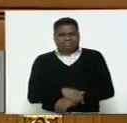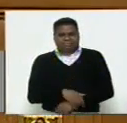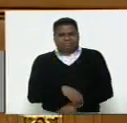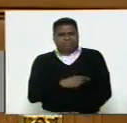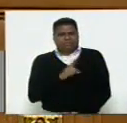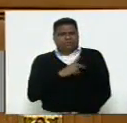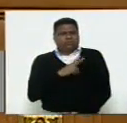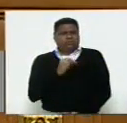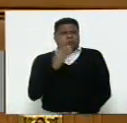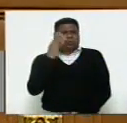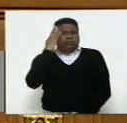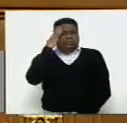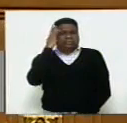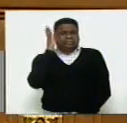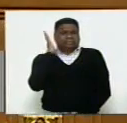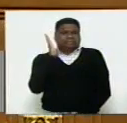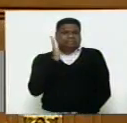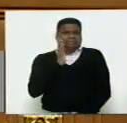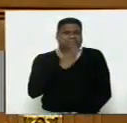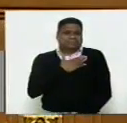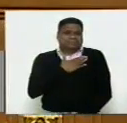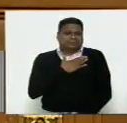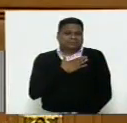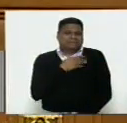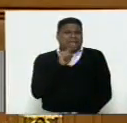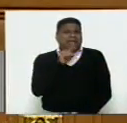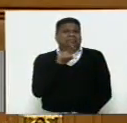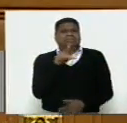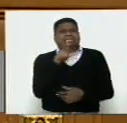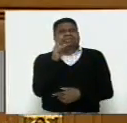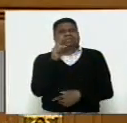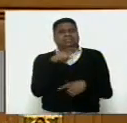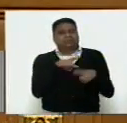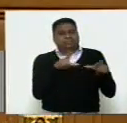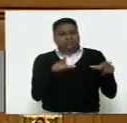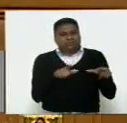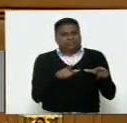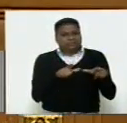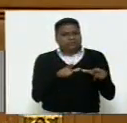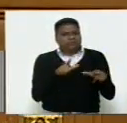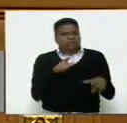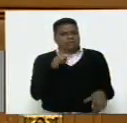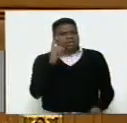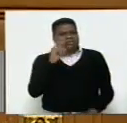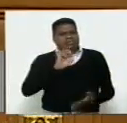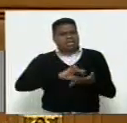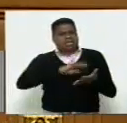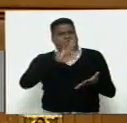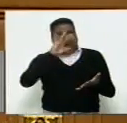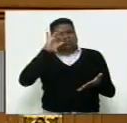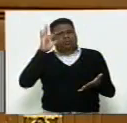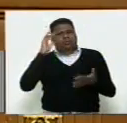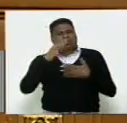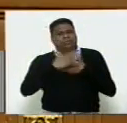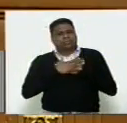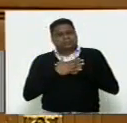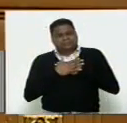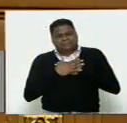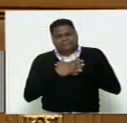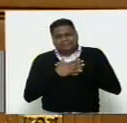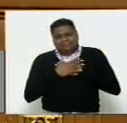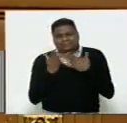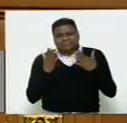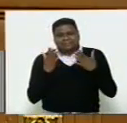se sitúa en aquel día de gloria y en los héroes y